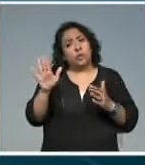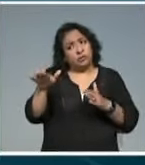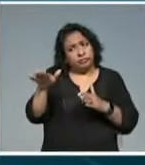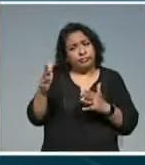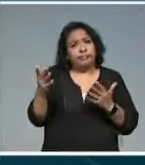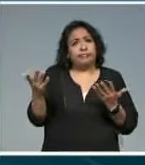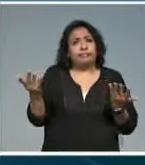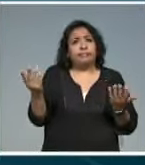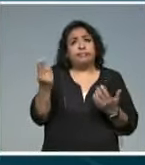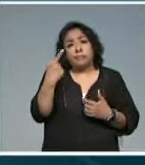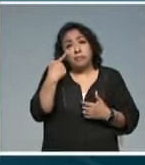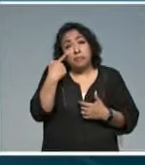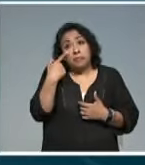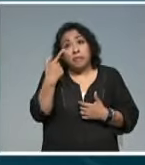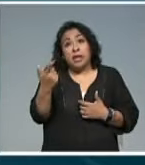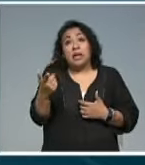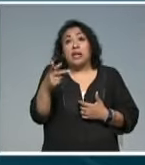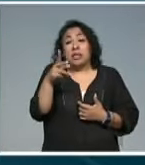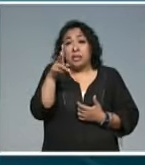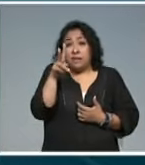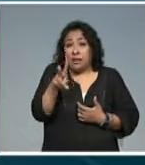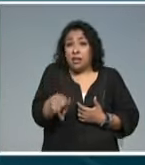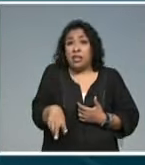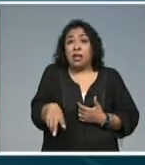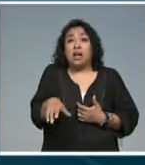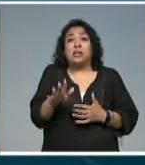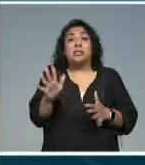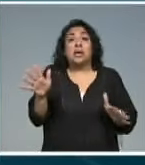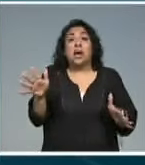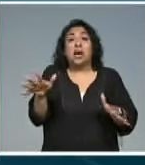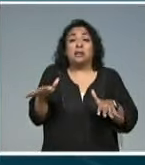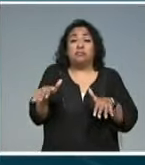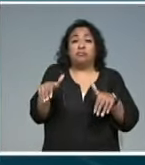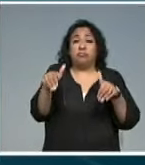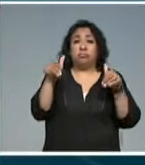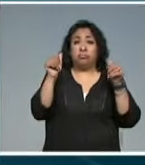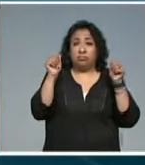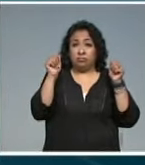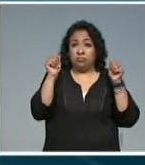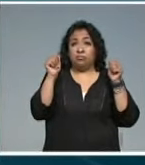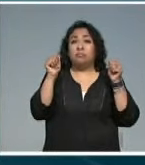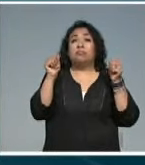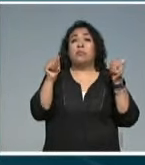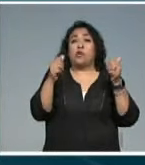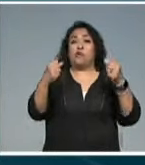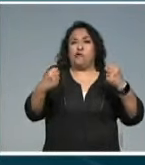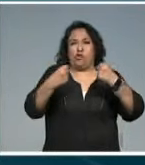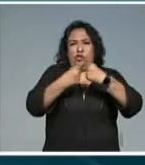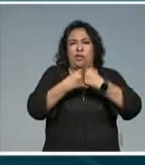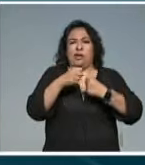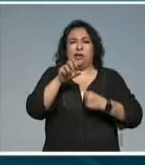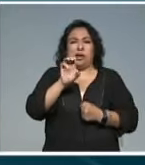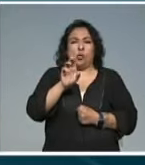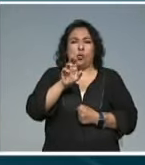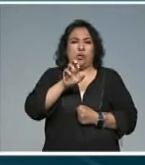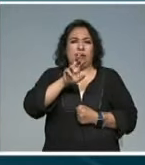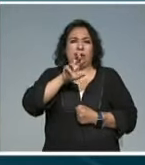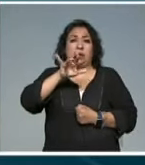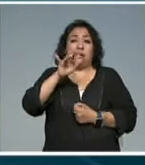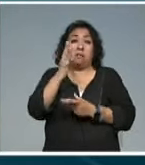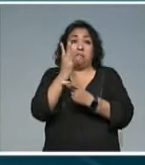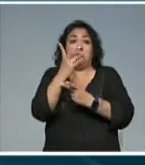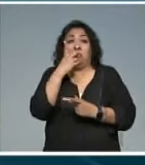usted, hay que ver una real desescalada de esta frontera de Ucrania, en la cual pues se